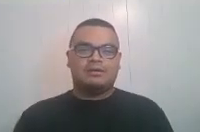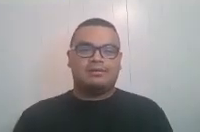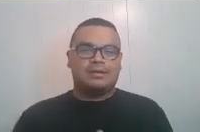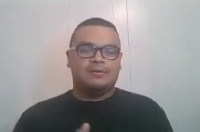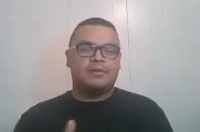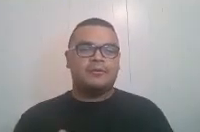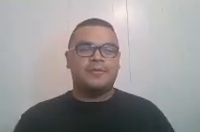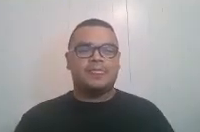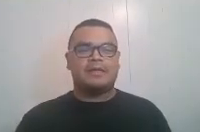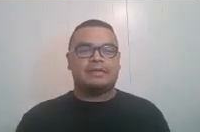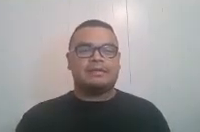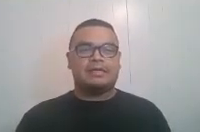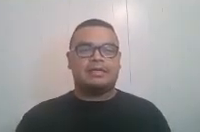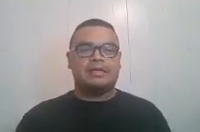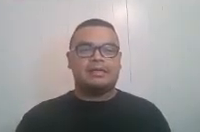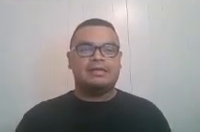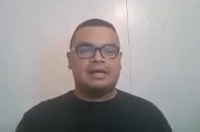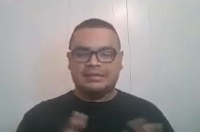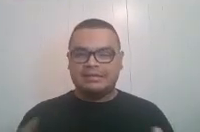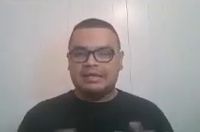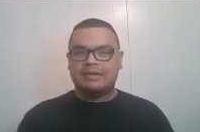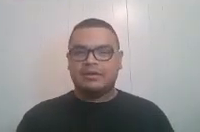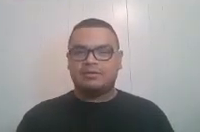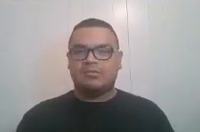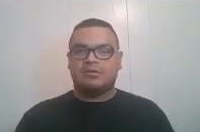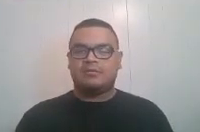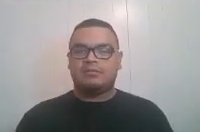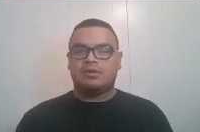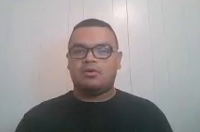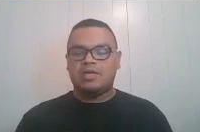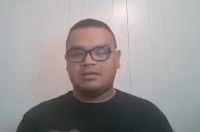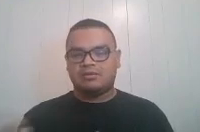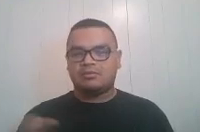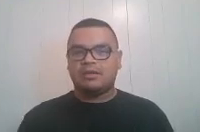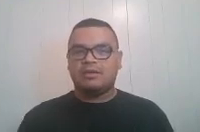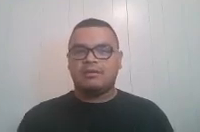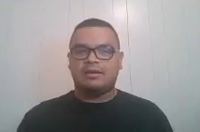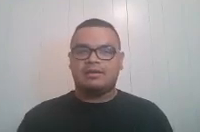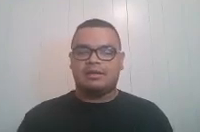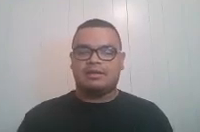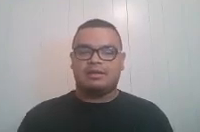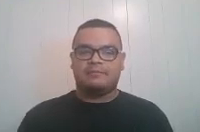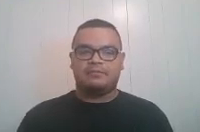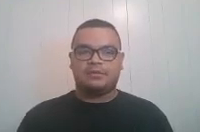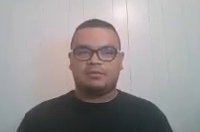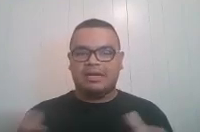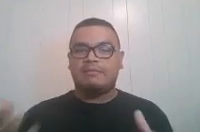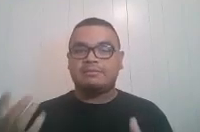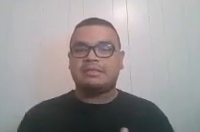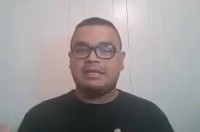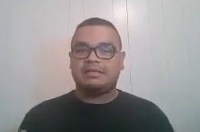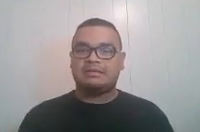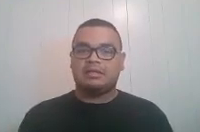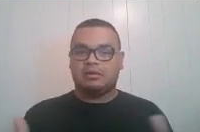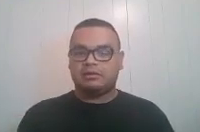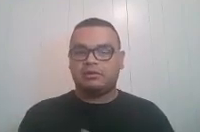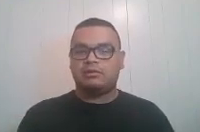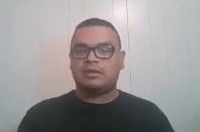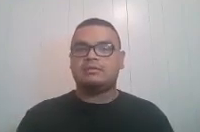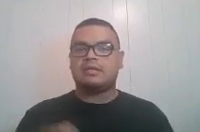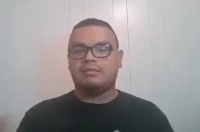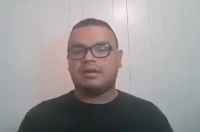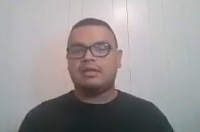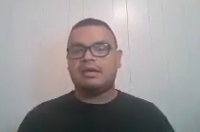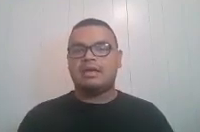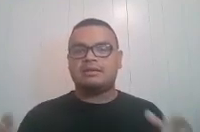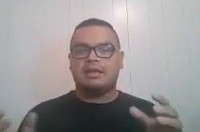Aleluya, gloria a Dios. Bueno, hasta aquí dejamos esto, hermano. Voy a hacer otro video a ver sobre las mentiras de los católicos que